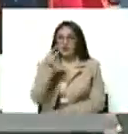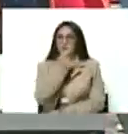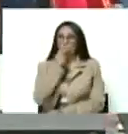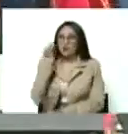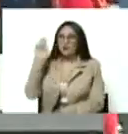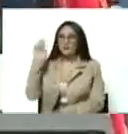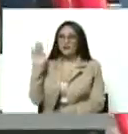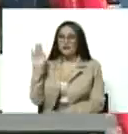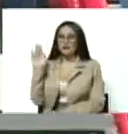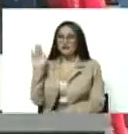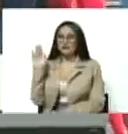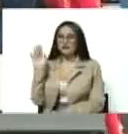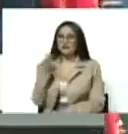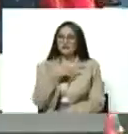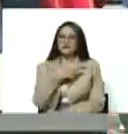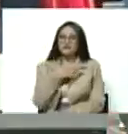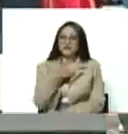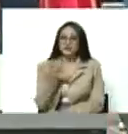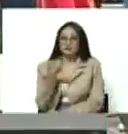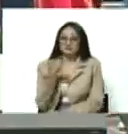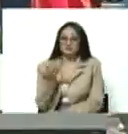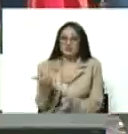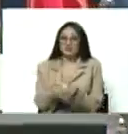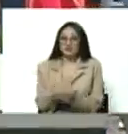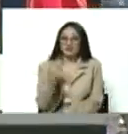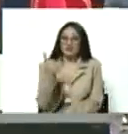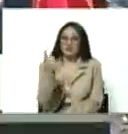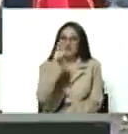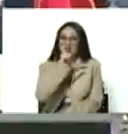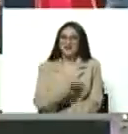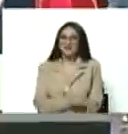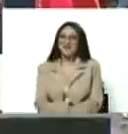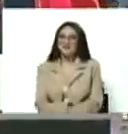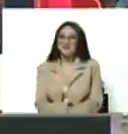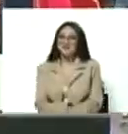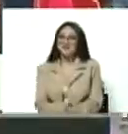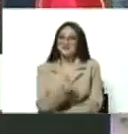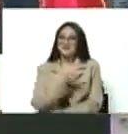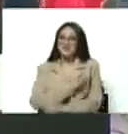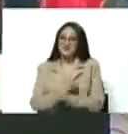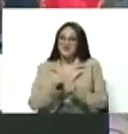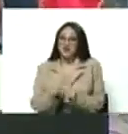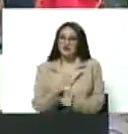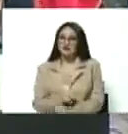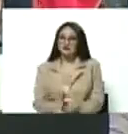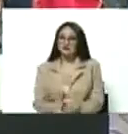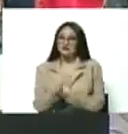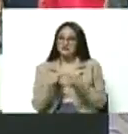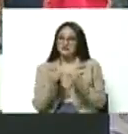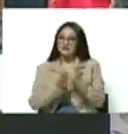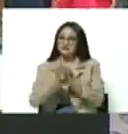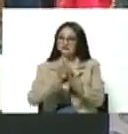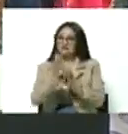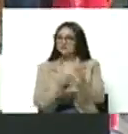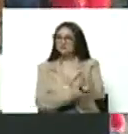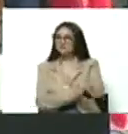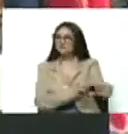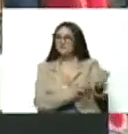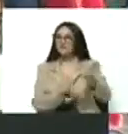juramento, siento que tengo 21 otra vez. Porque esto me da fuerza para seguir adelante, ¿ves?